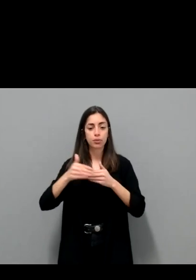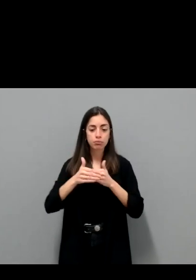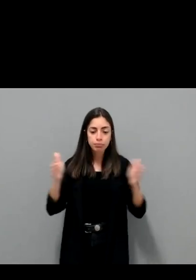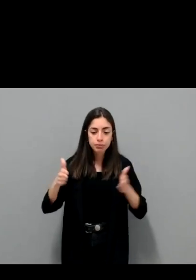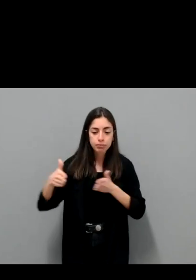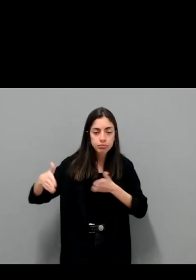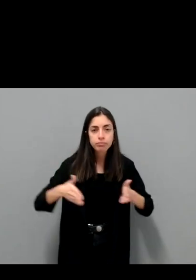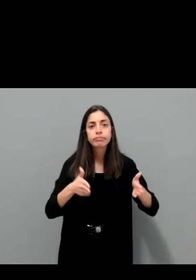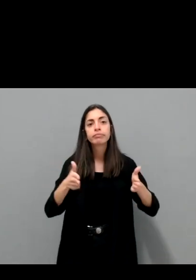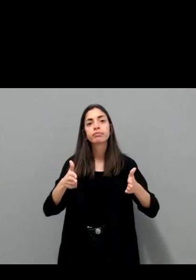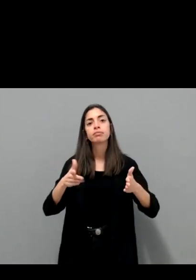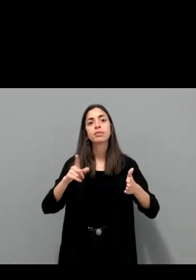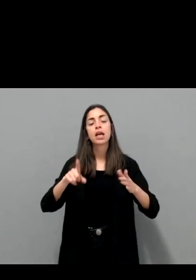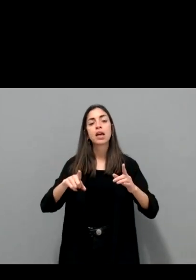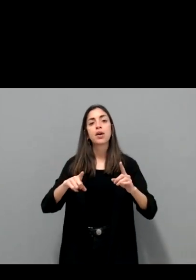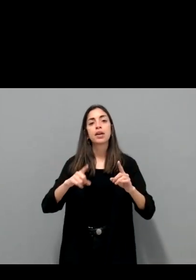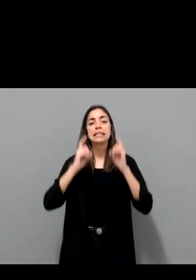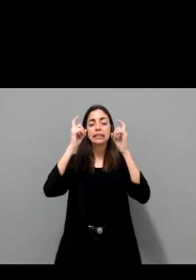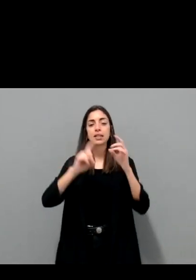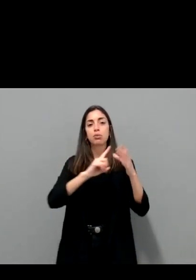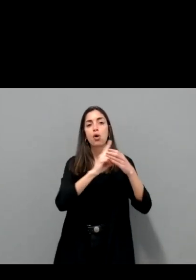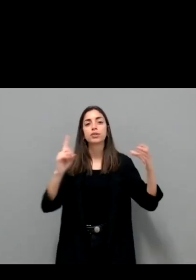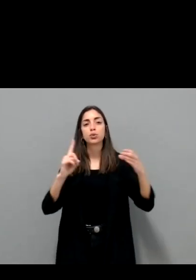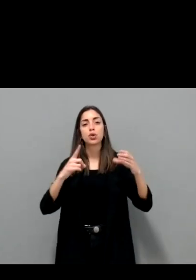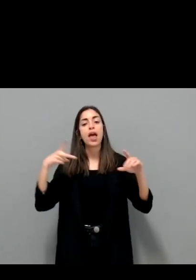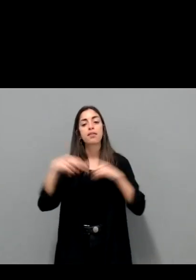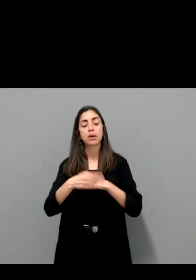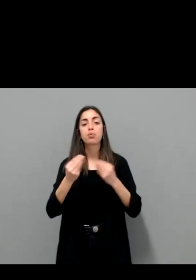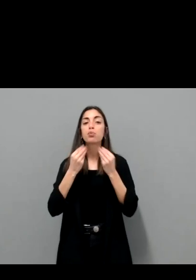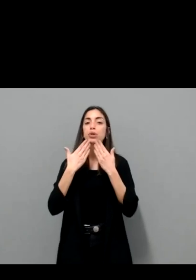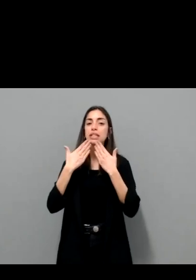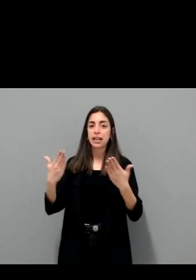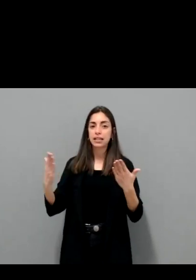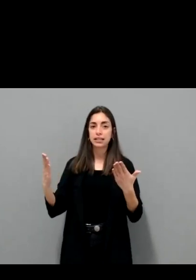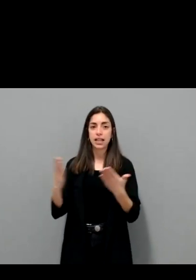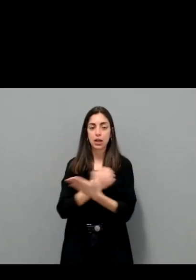de exclusión. Muchísimas gracias a todos, por favor.